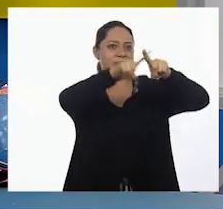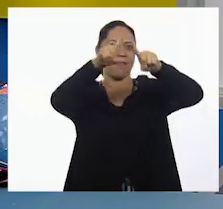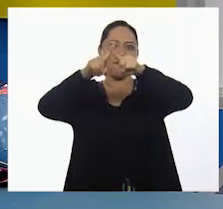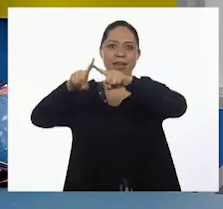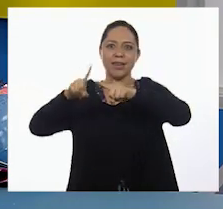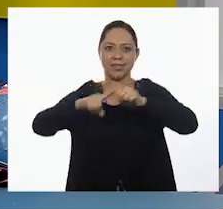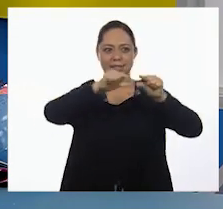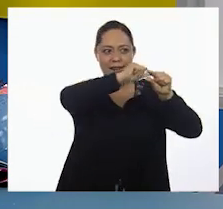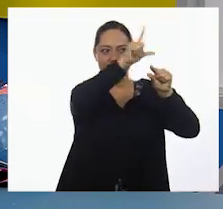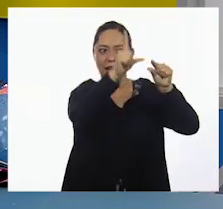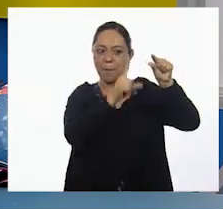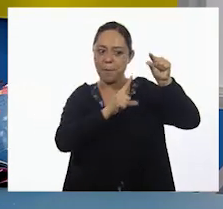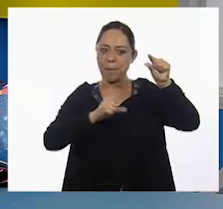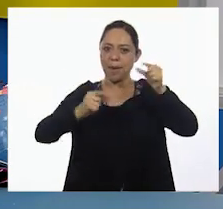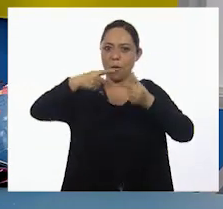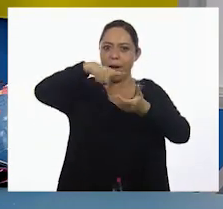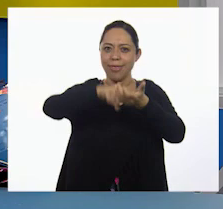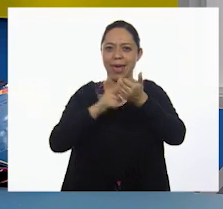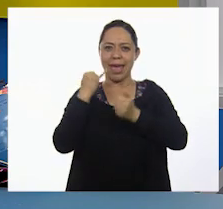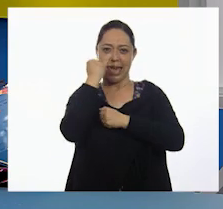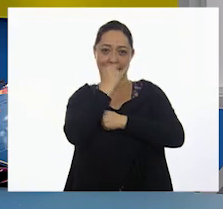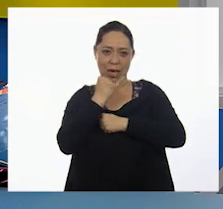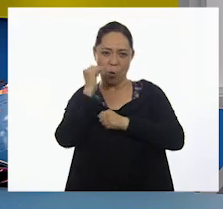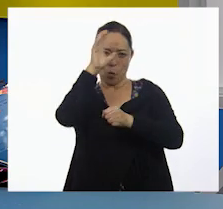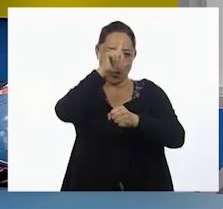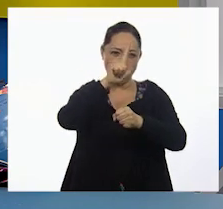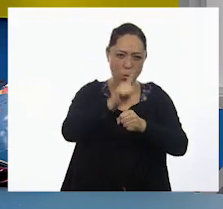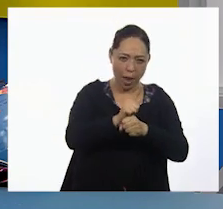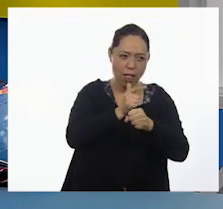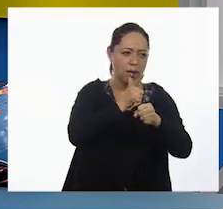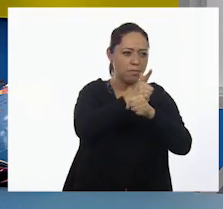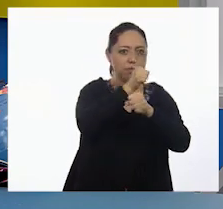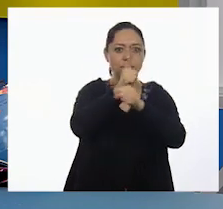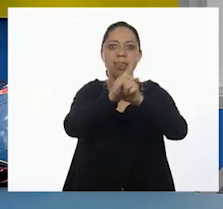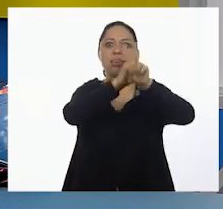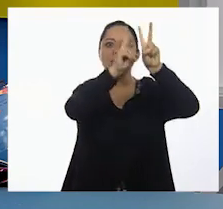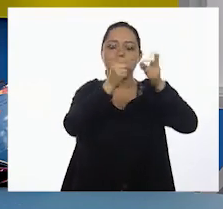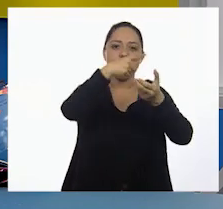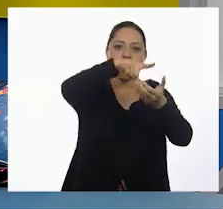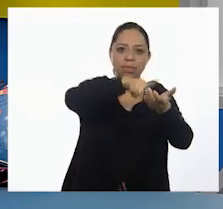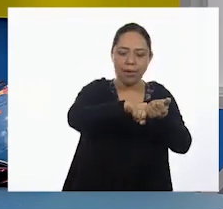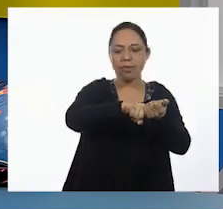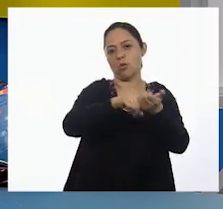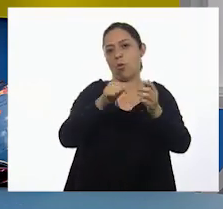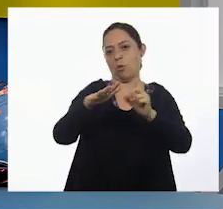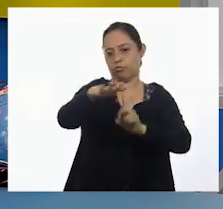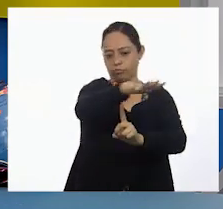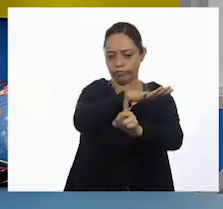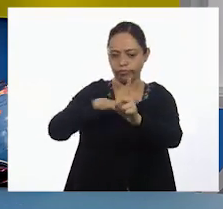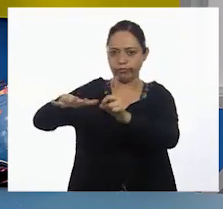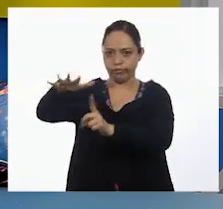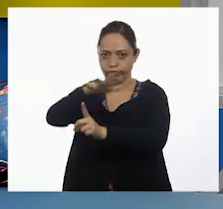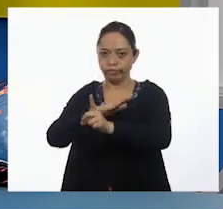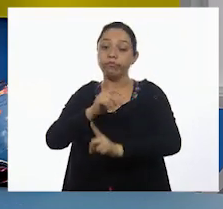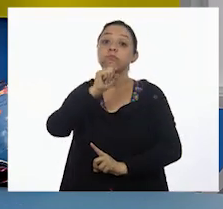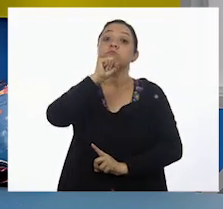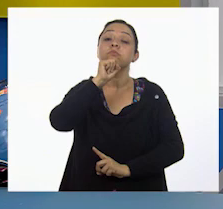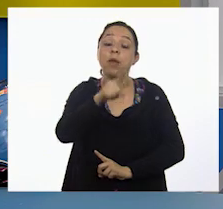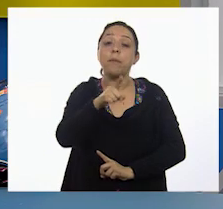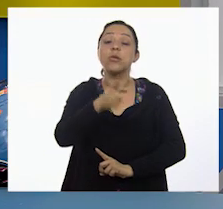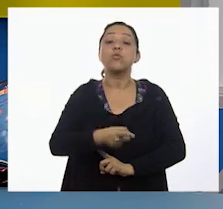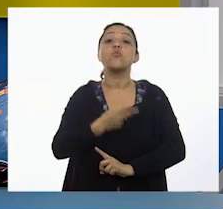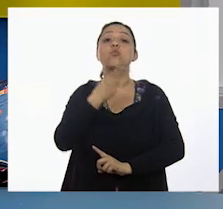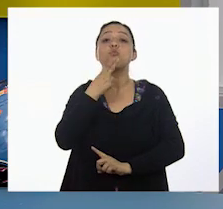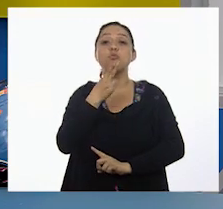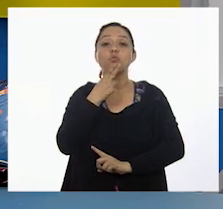México, identificando temas de interés sobre localidades y que analices la información y emplees el lenguaje para la toma